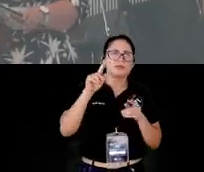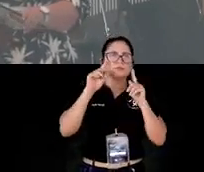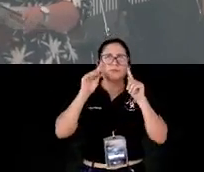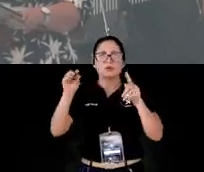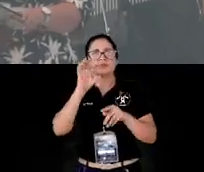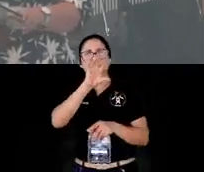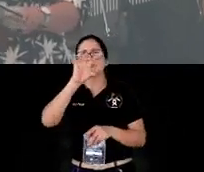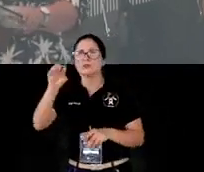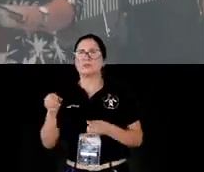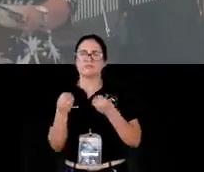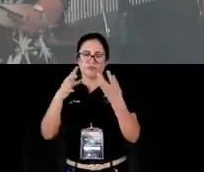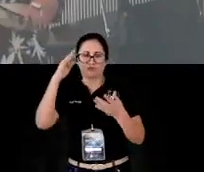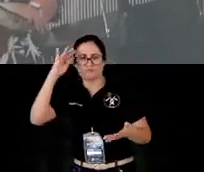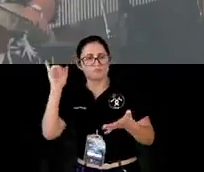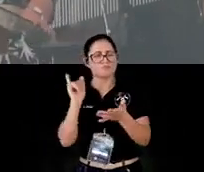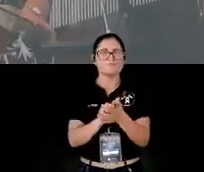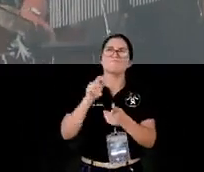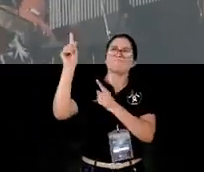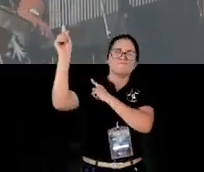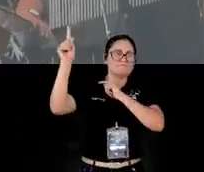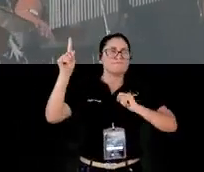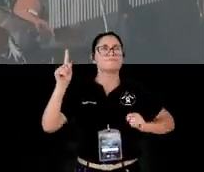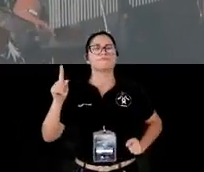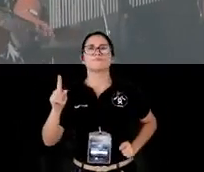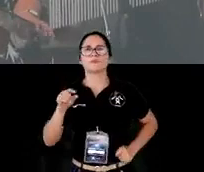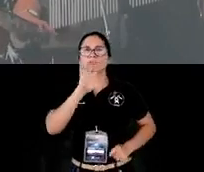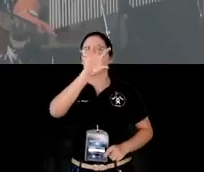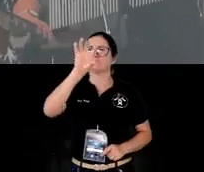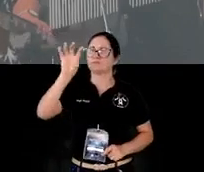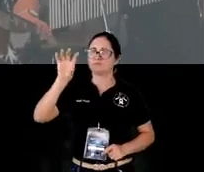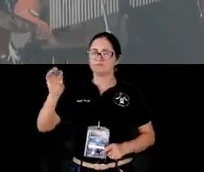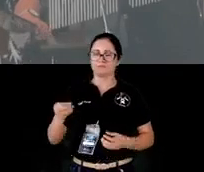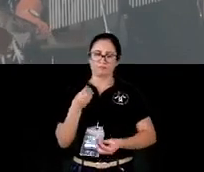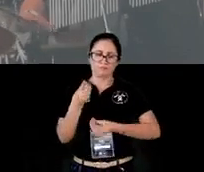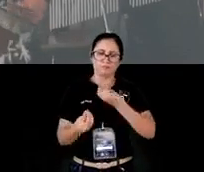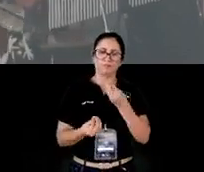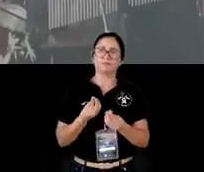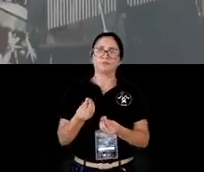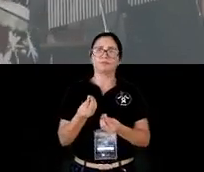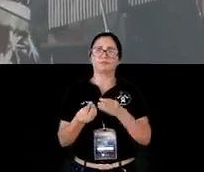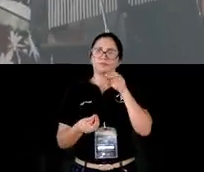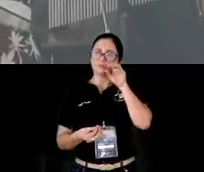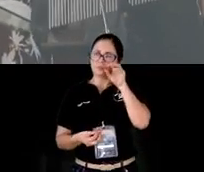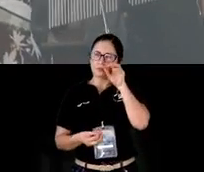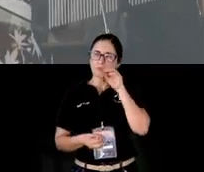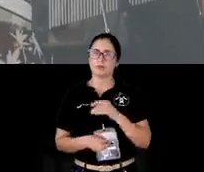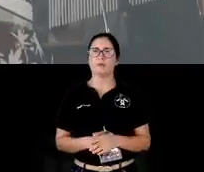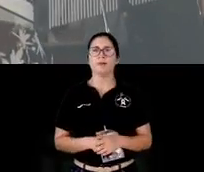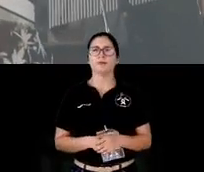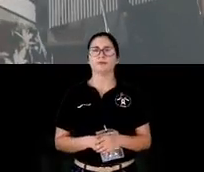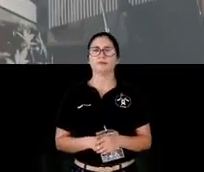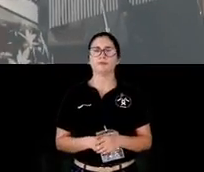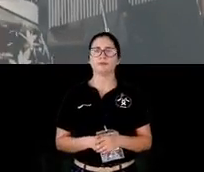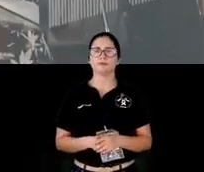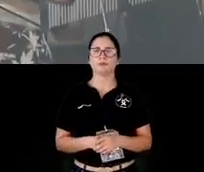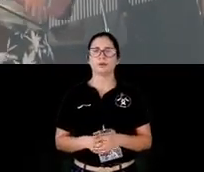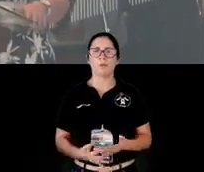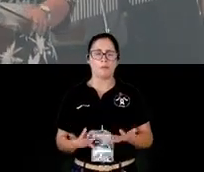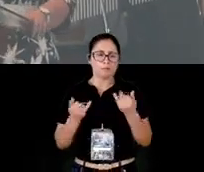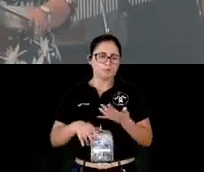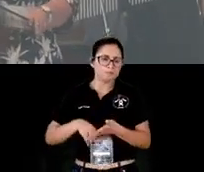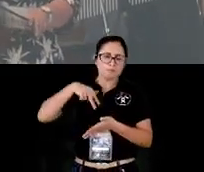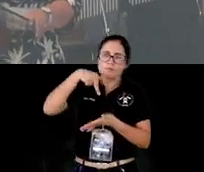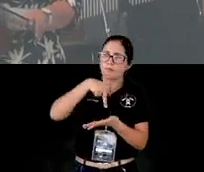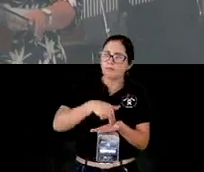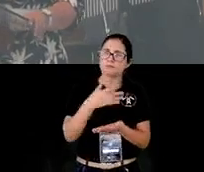creyeron al Señor. Gloria al nombre del Señor Jesucristo. Así de pie yo quiero que levantemos nuestras